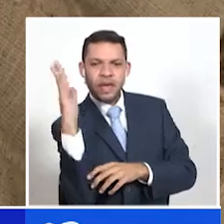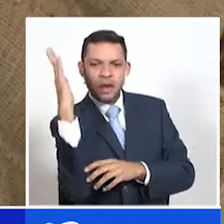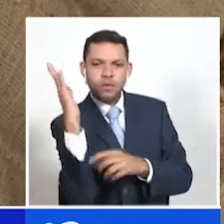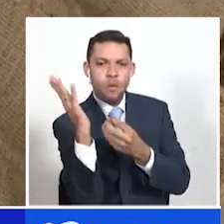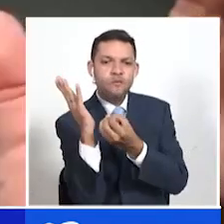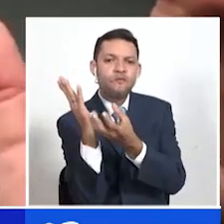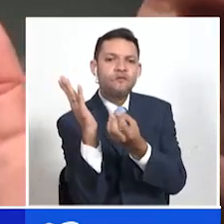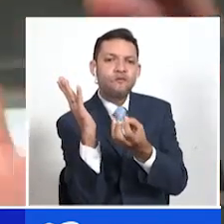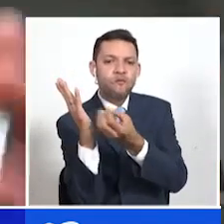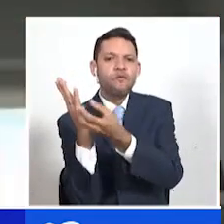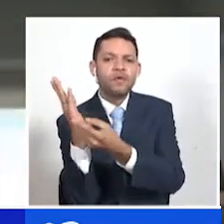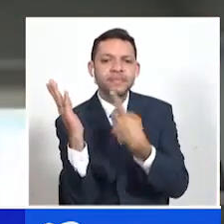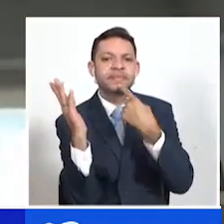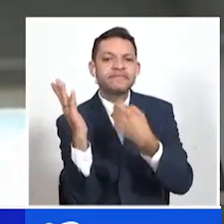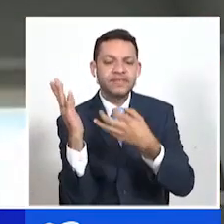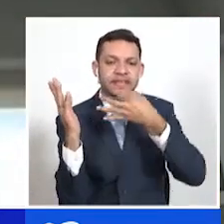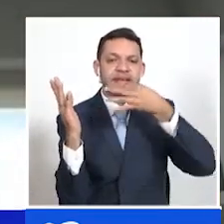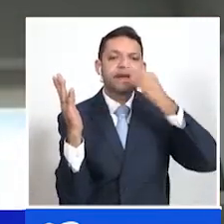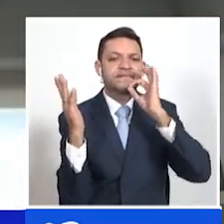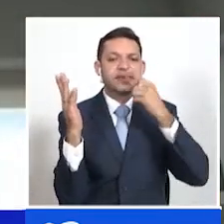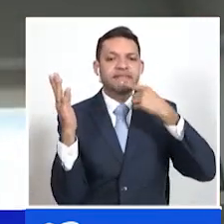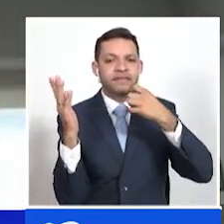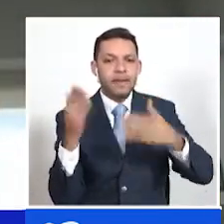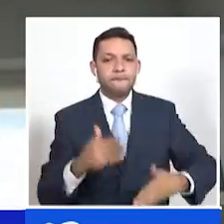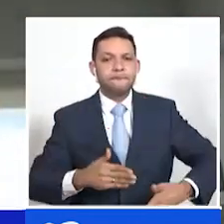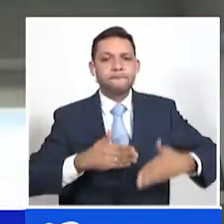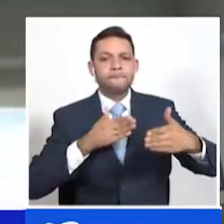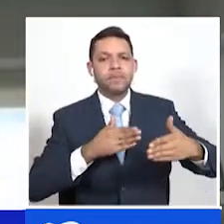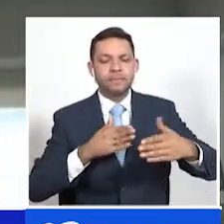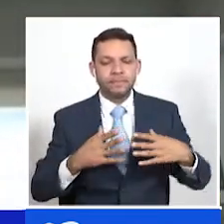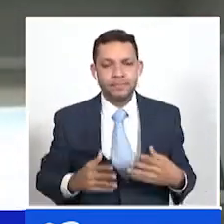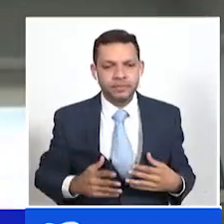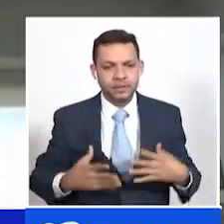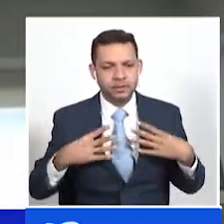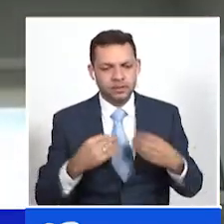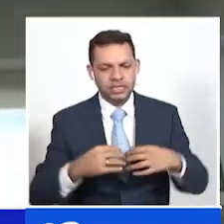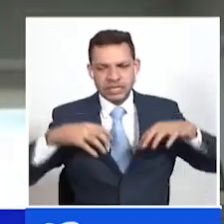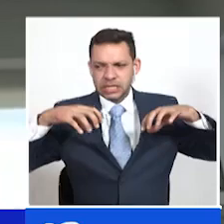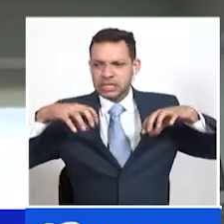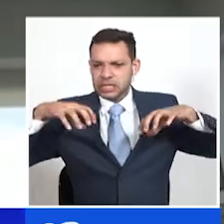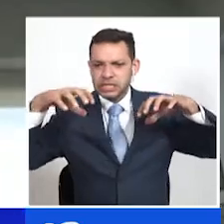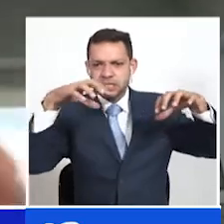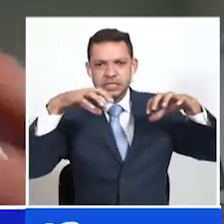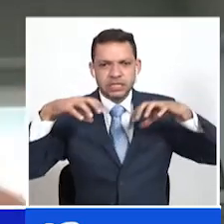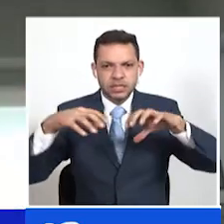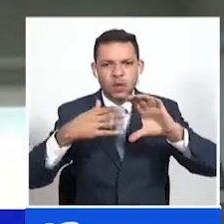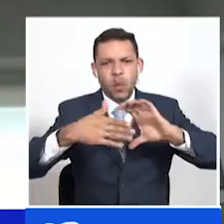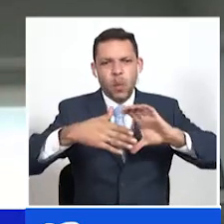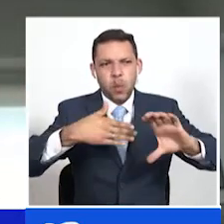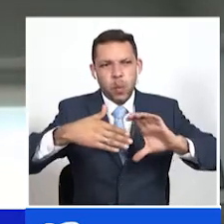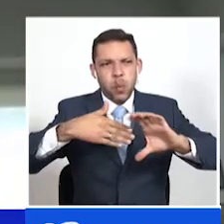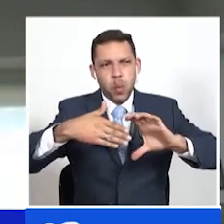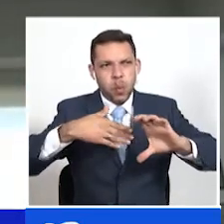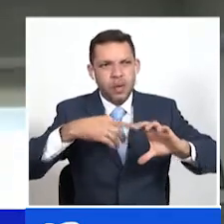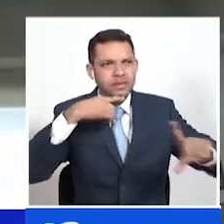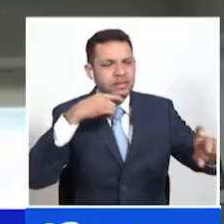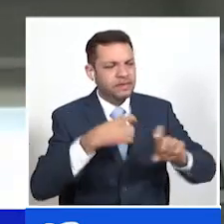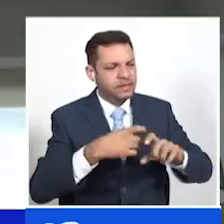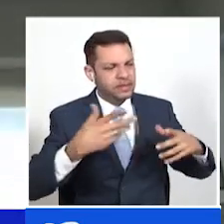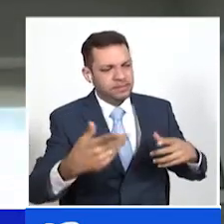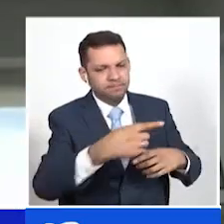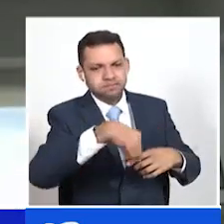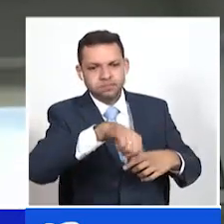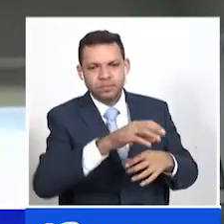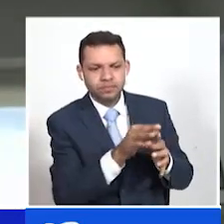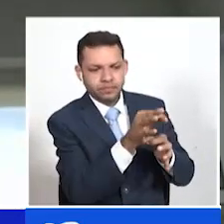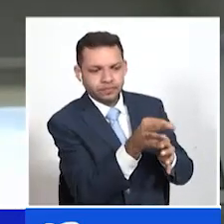cosecha. Lo que sí nos tiene muy preocupados es lo que viene ocurriendo en materia invernal. El intenso invierno que se está viviendo en todos los municipios